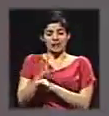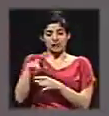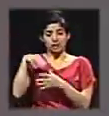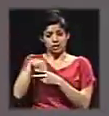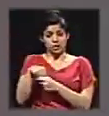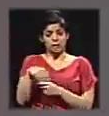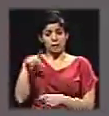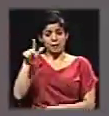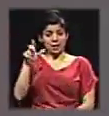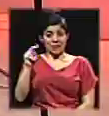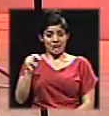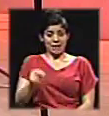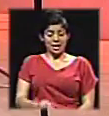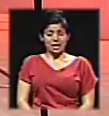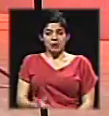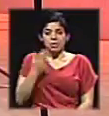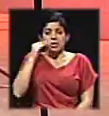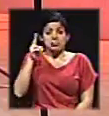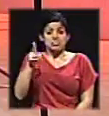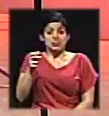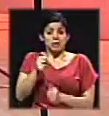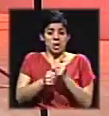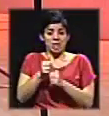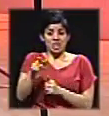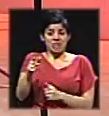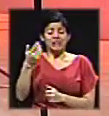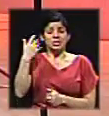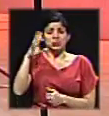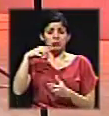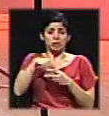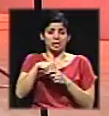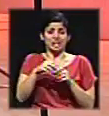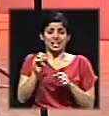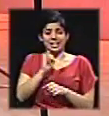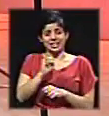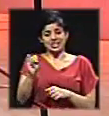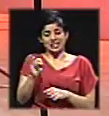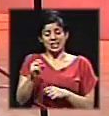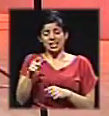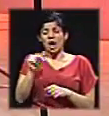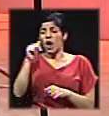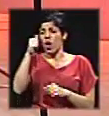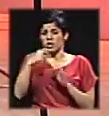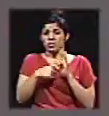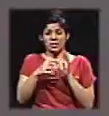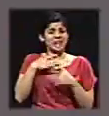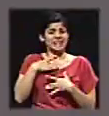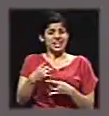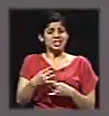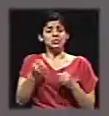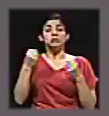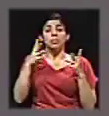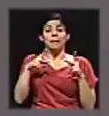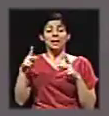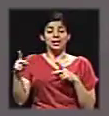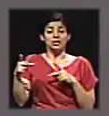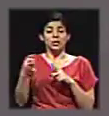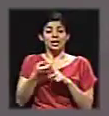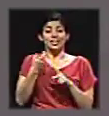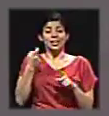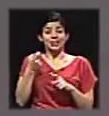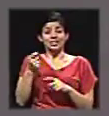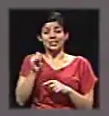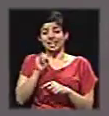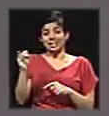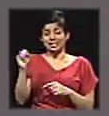de Liberación Nacional, porque este mismo candidato estuvo dentro de la izquierda, uh-huh. que ese es otro fenómeno interesante, uh-huh. Mucha gente procedente de